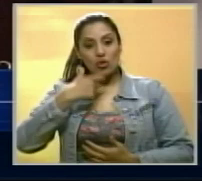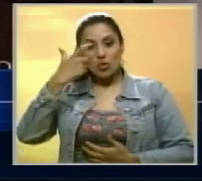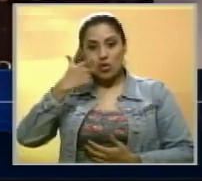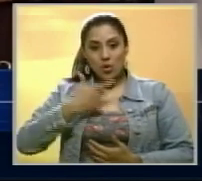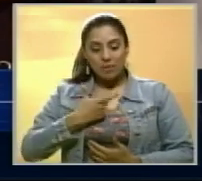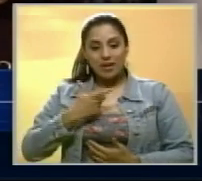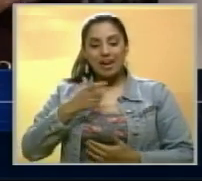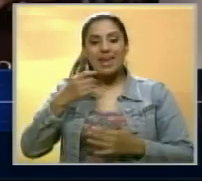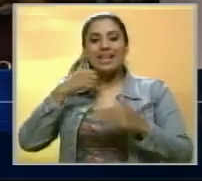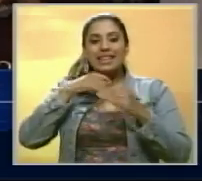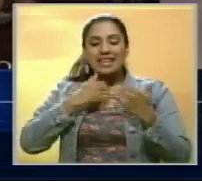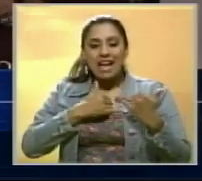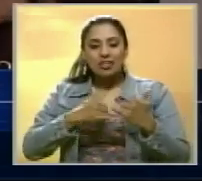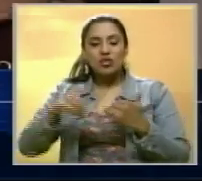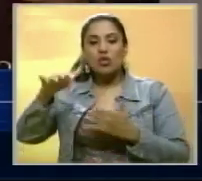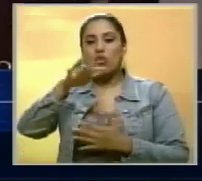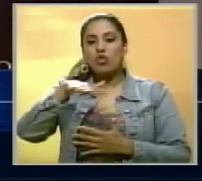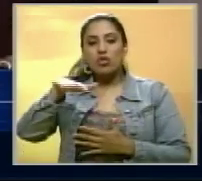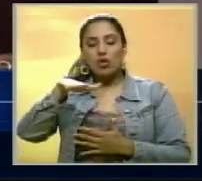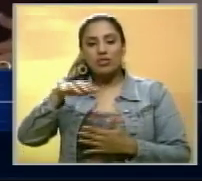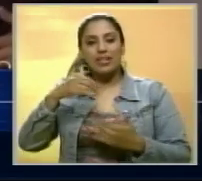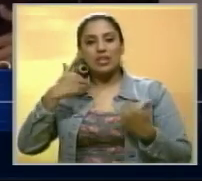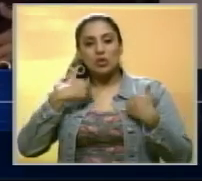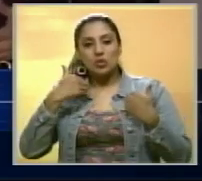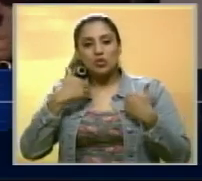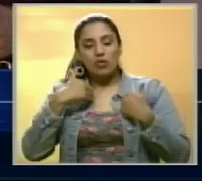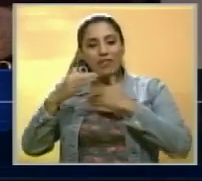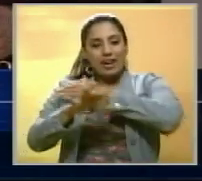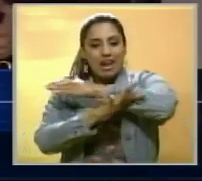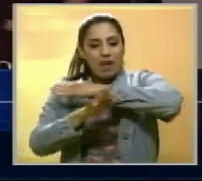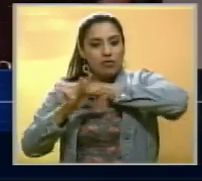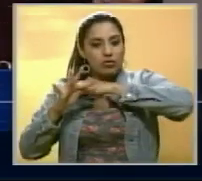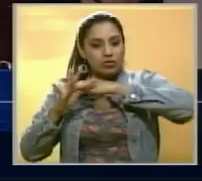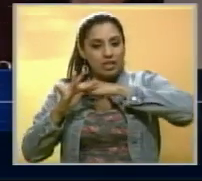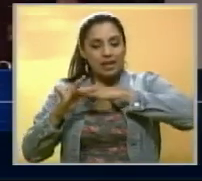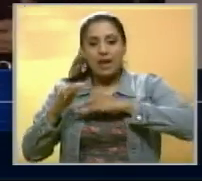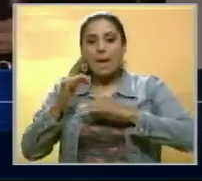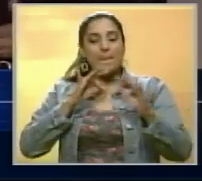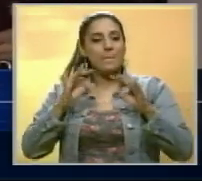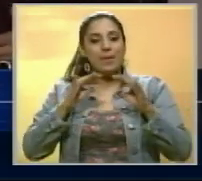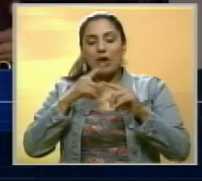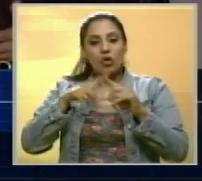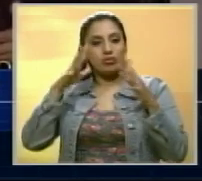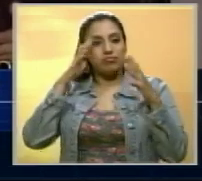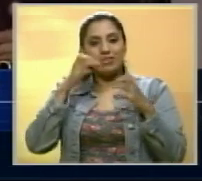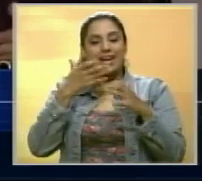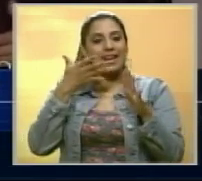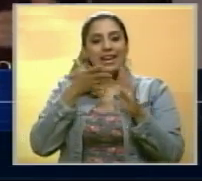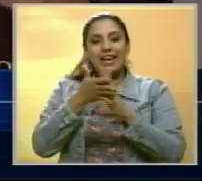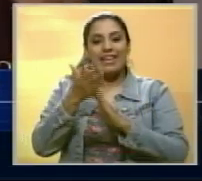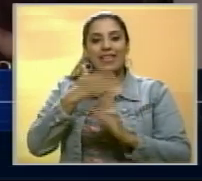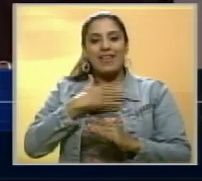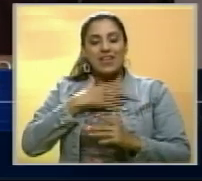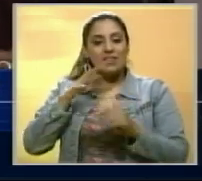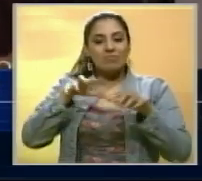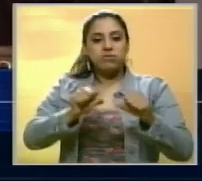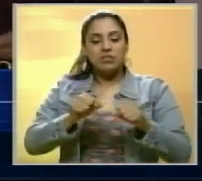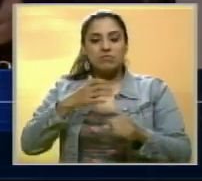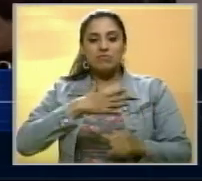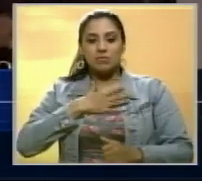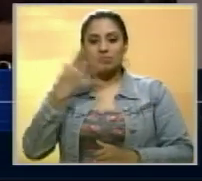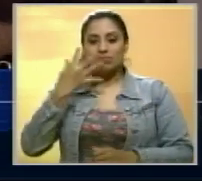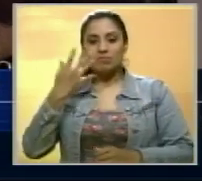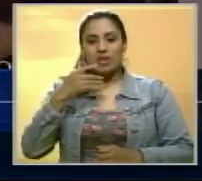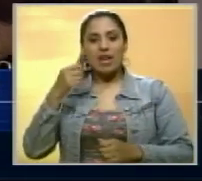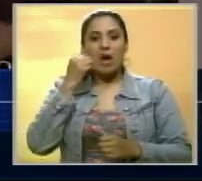Heriberto, nacido y criado en la cruda realidad de una línea fronteriza, no se preparó para otra cosa en la vida que no sea la conquista de lo que quiere